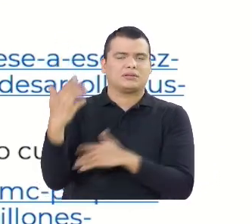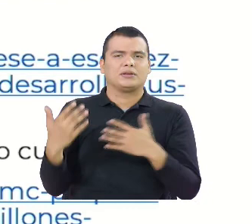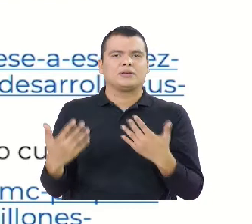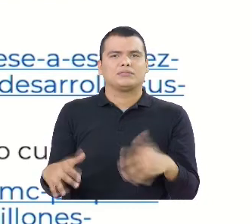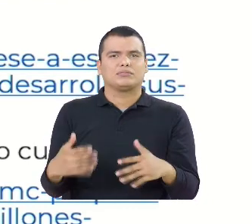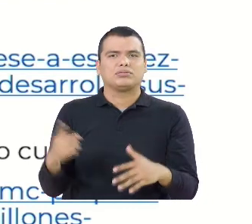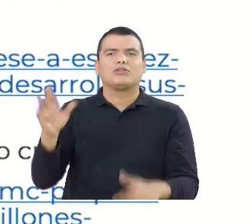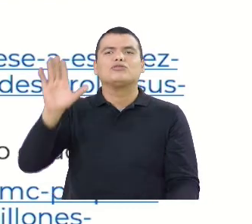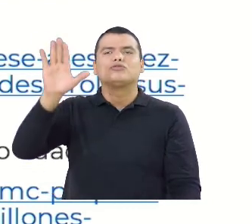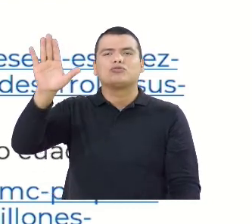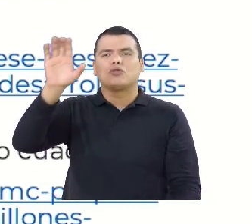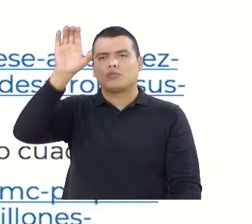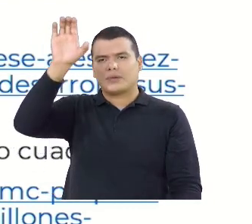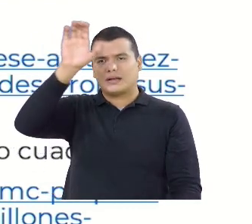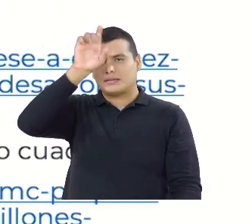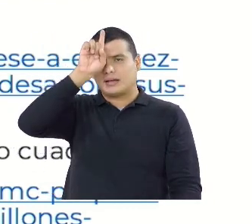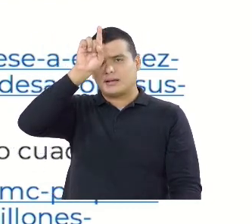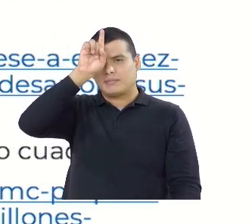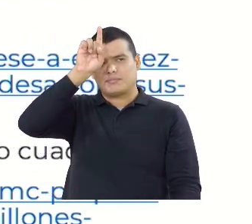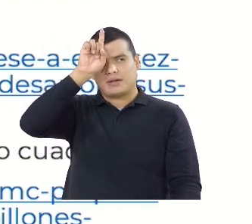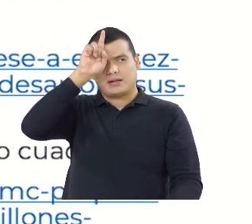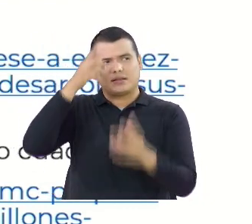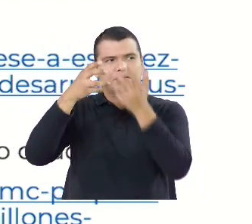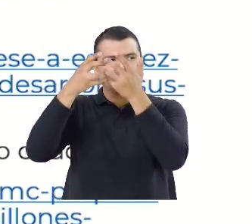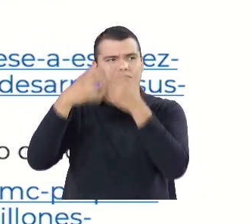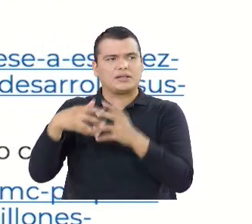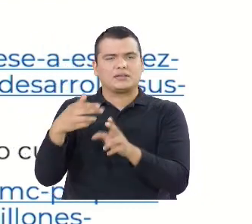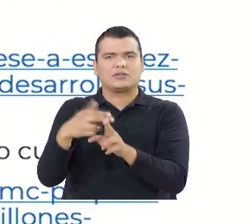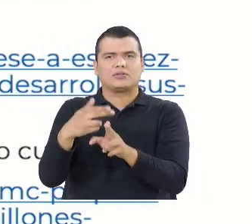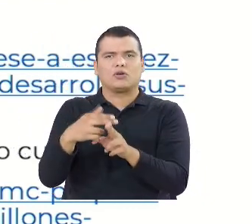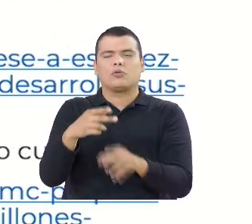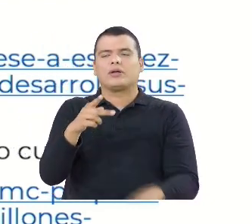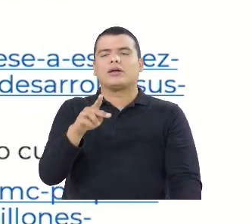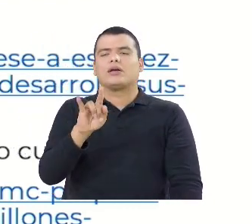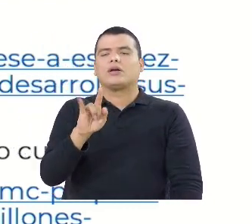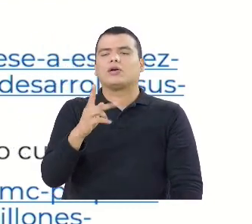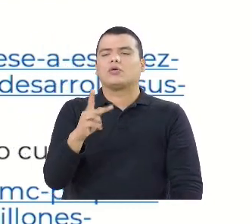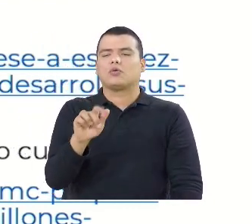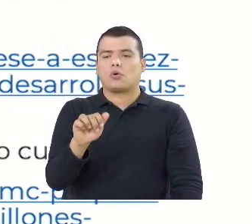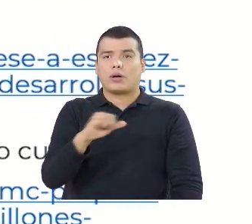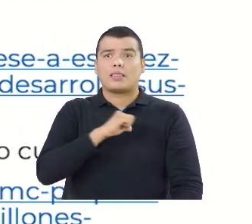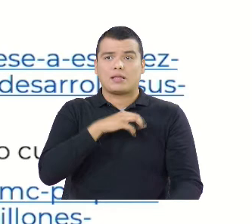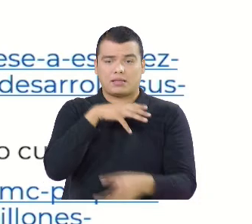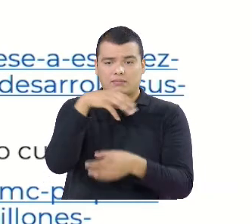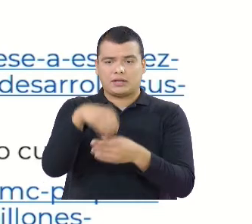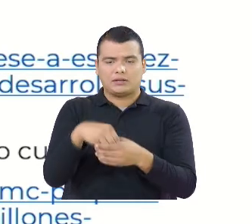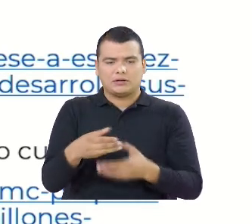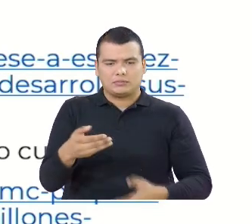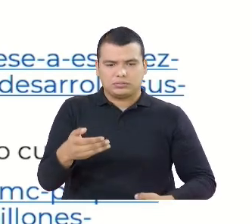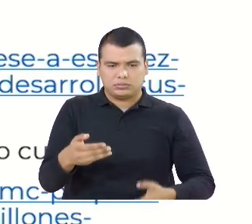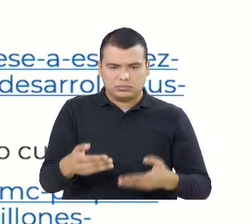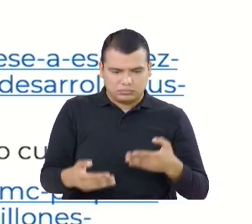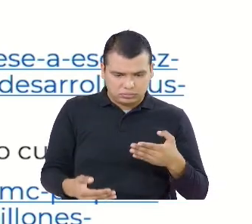de Alemania que se llama KUKA, que ellos tienen robots que